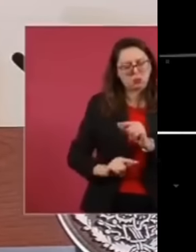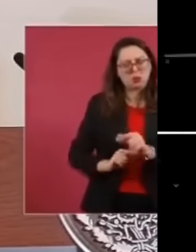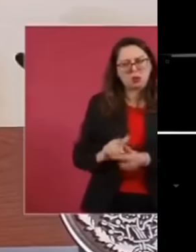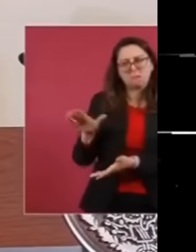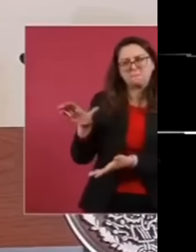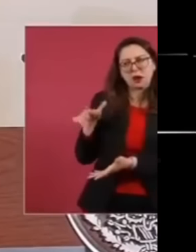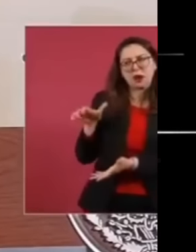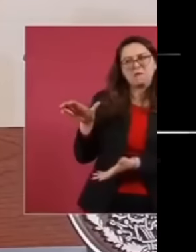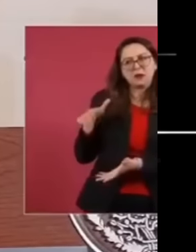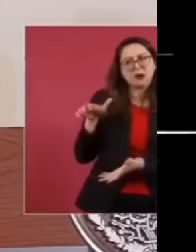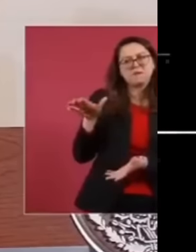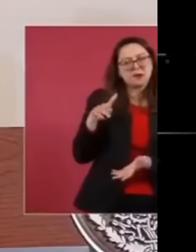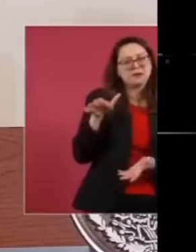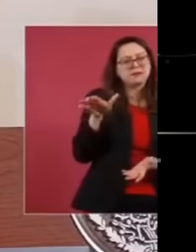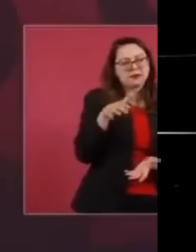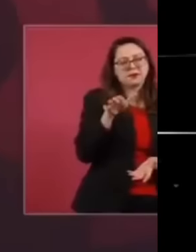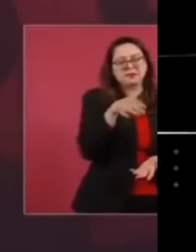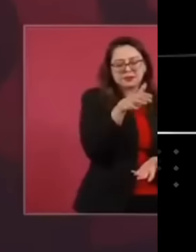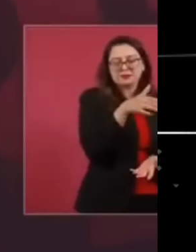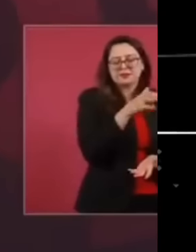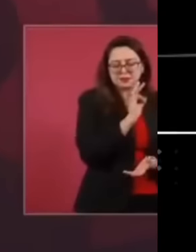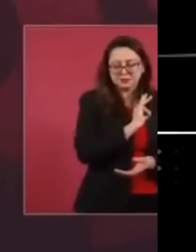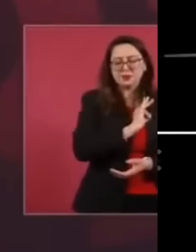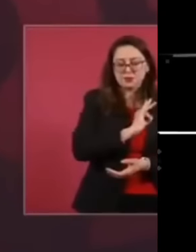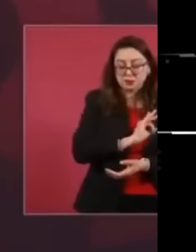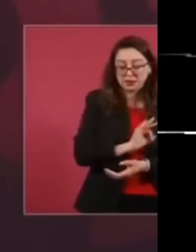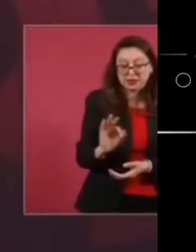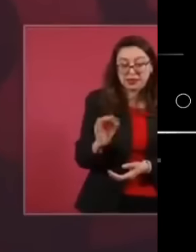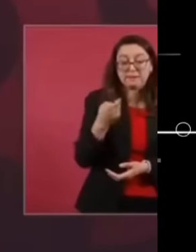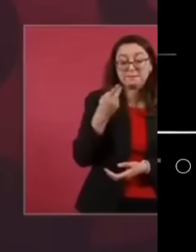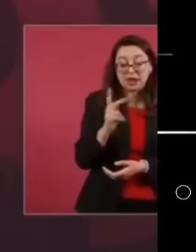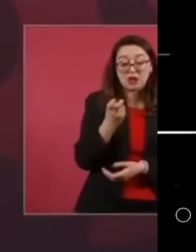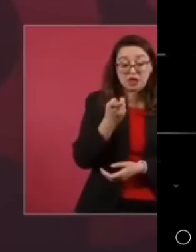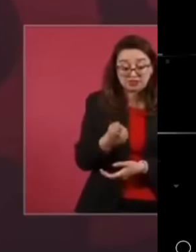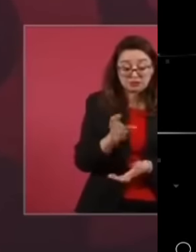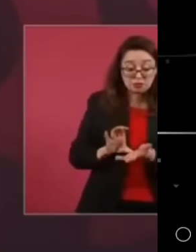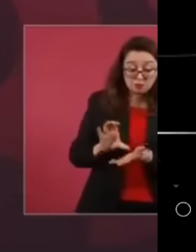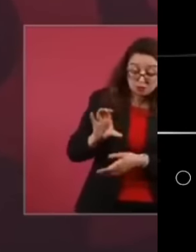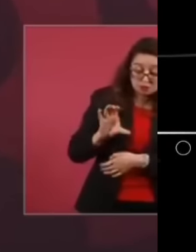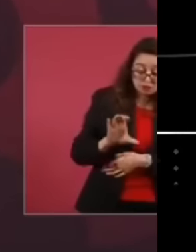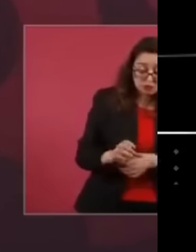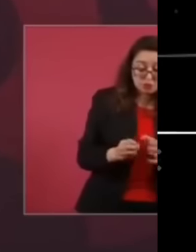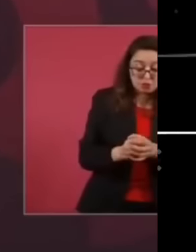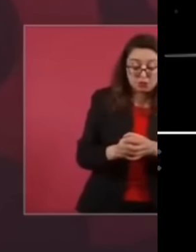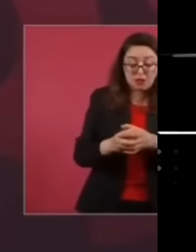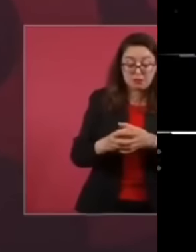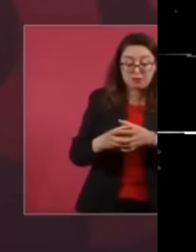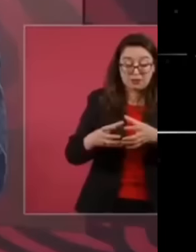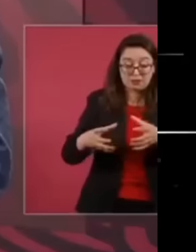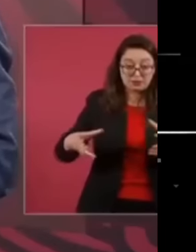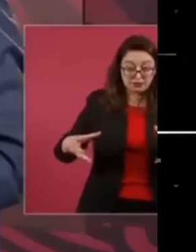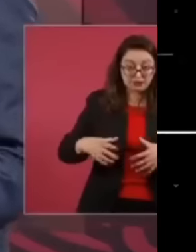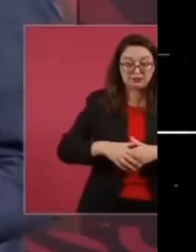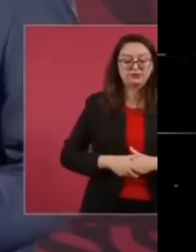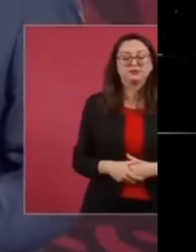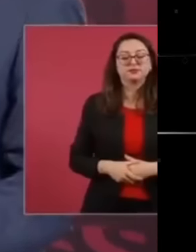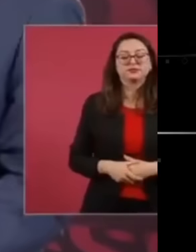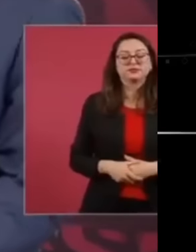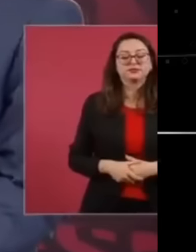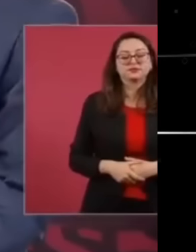poco pero eso incrementaría este fondo otra